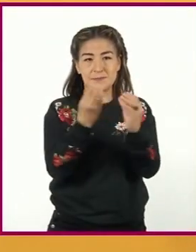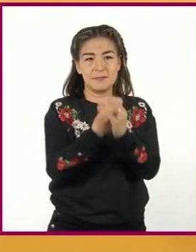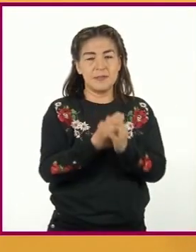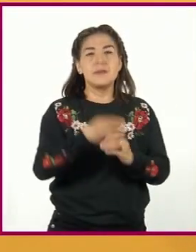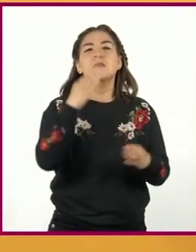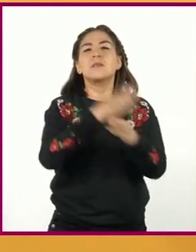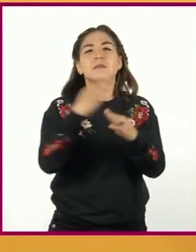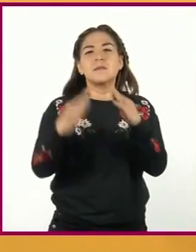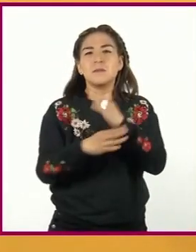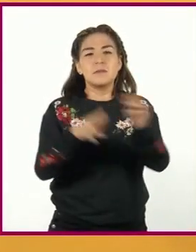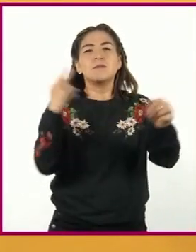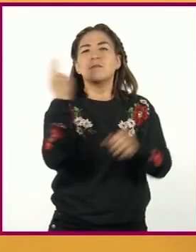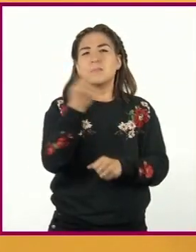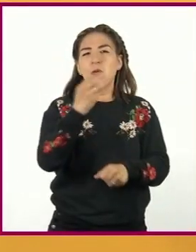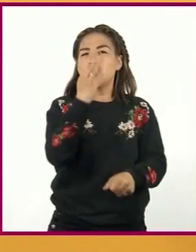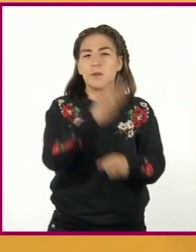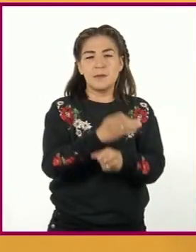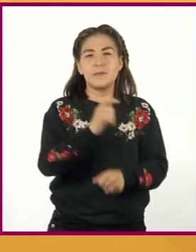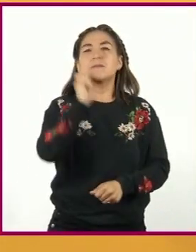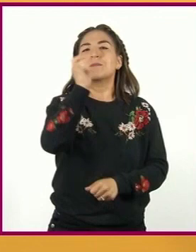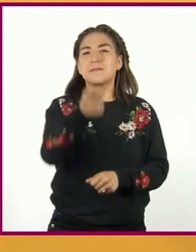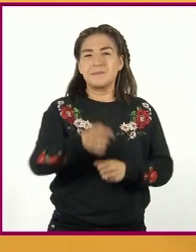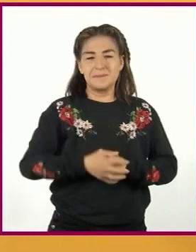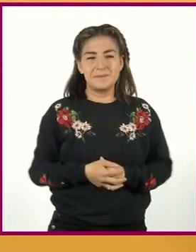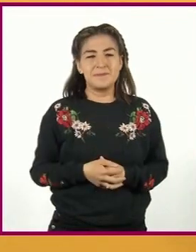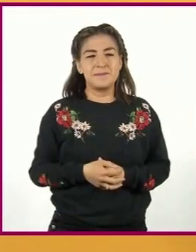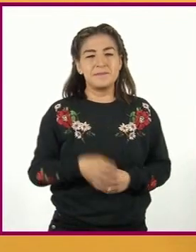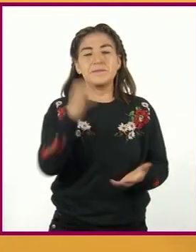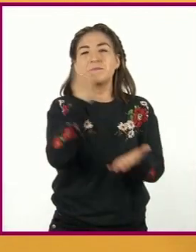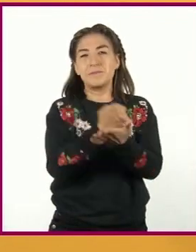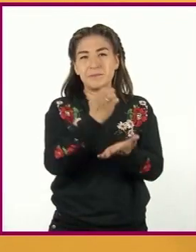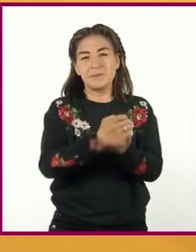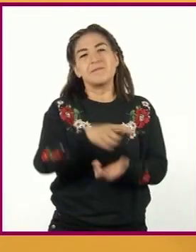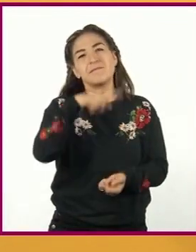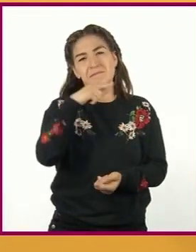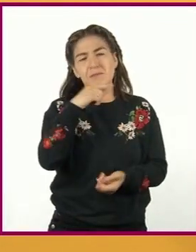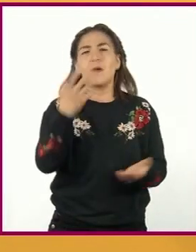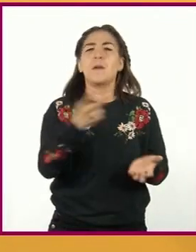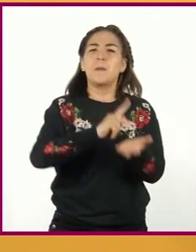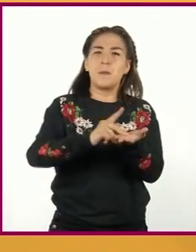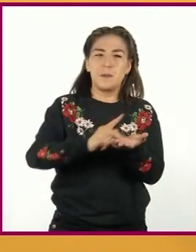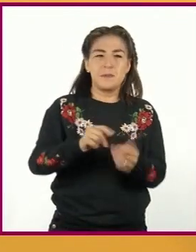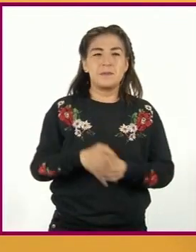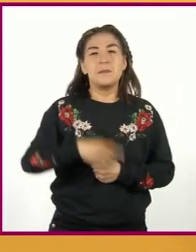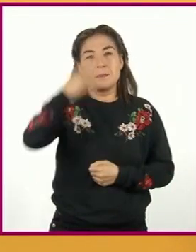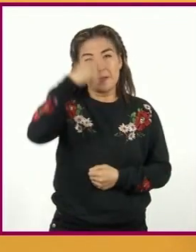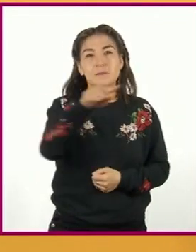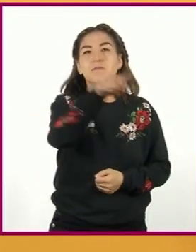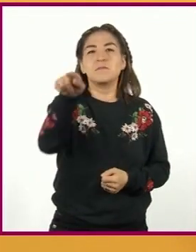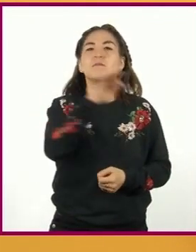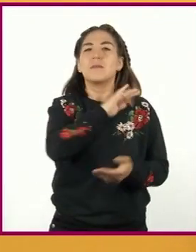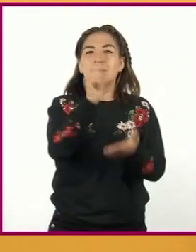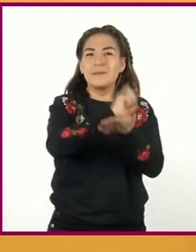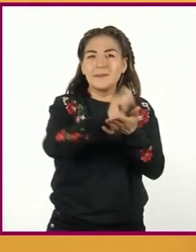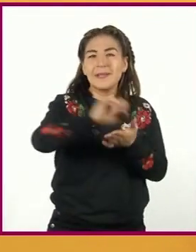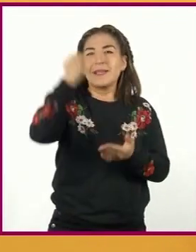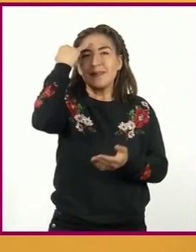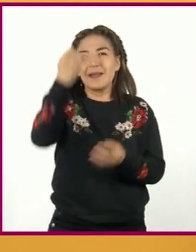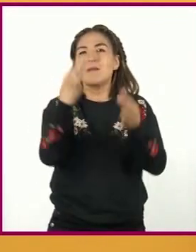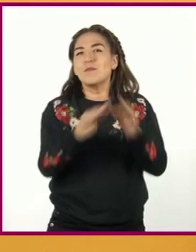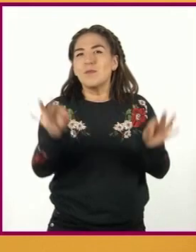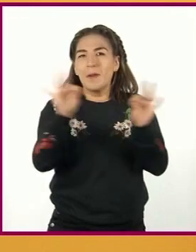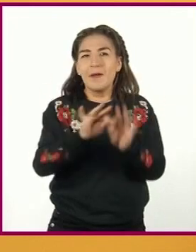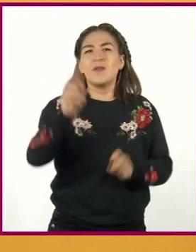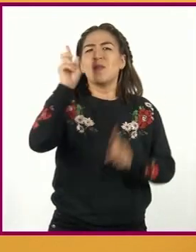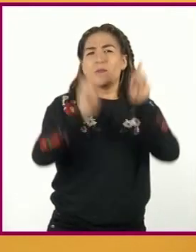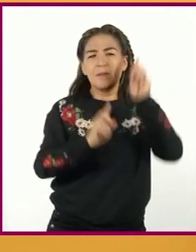los materiales que necesitaremos son los siguientes: cuaderno y lápiz o pluma, para que puedan anotar ideas principales,